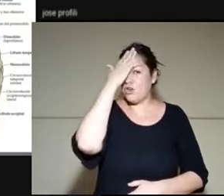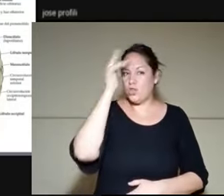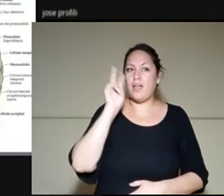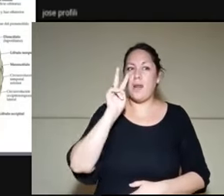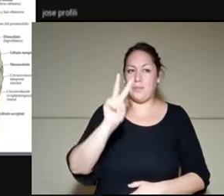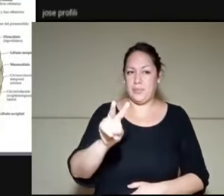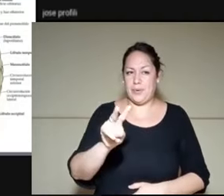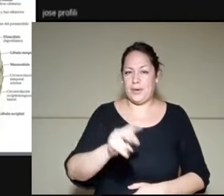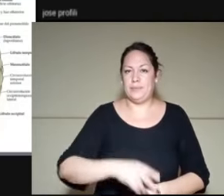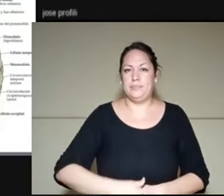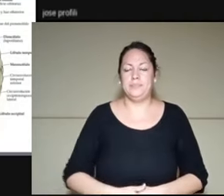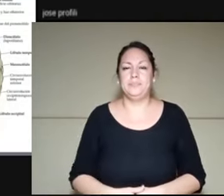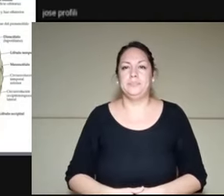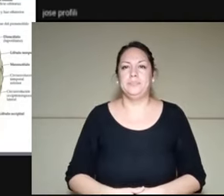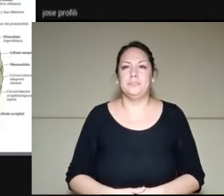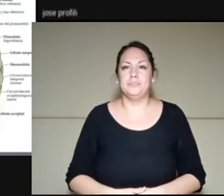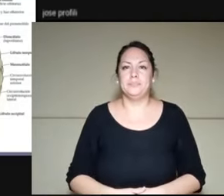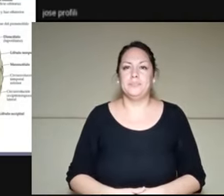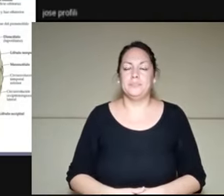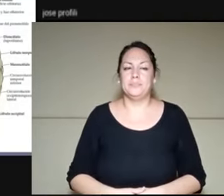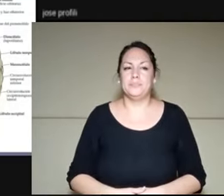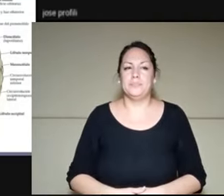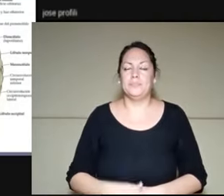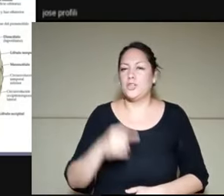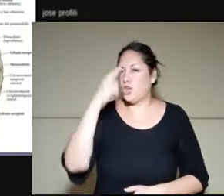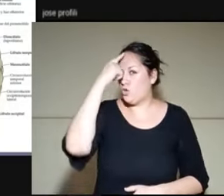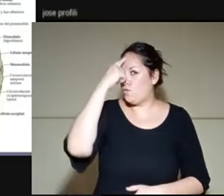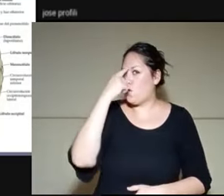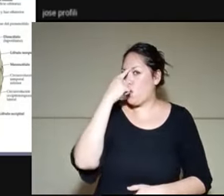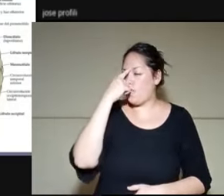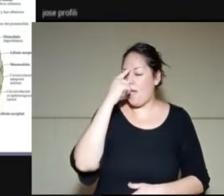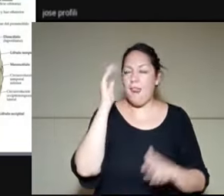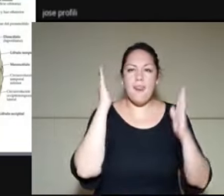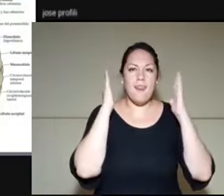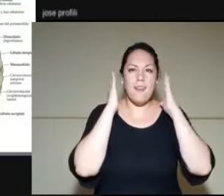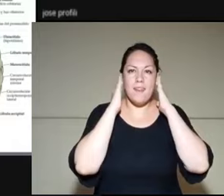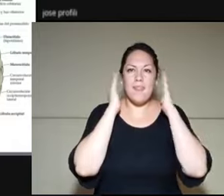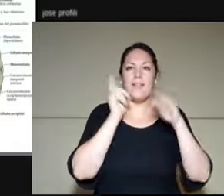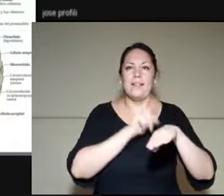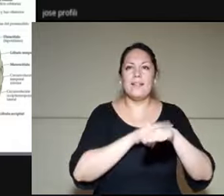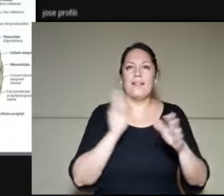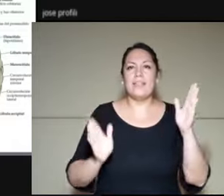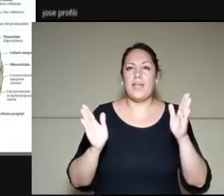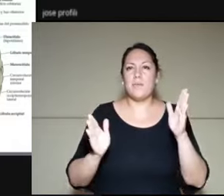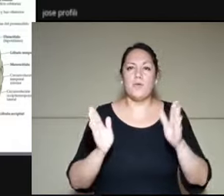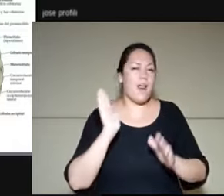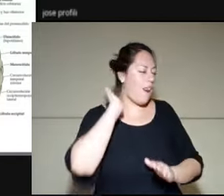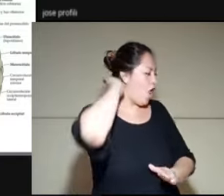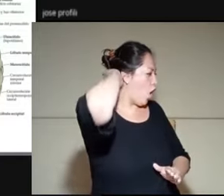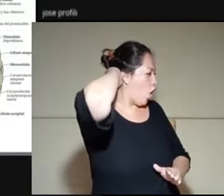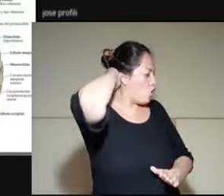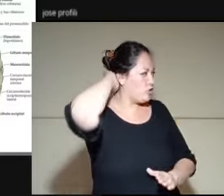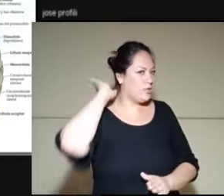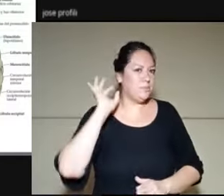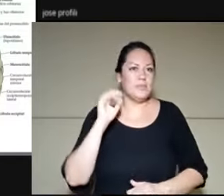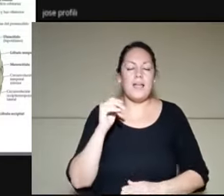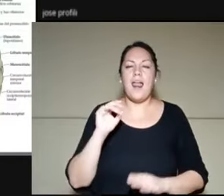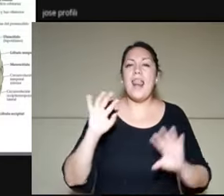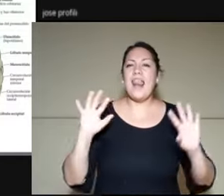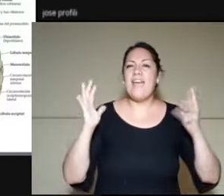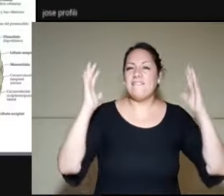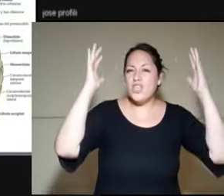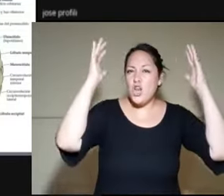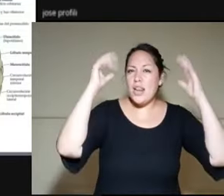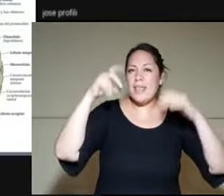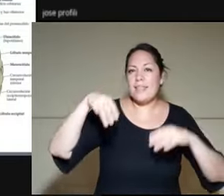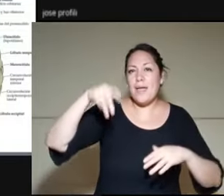los frontales, parte de los frontales. Lóbulo frontal, lóbulo temporal y lóbulo occipital. Esto que está así en